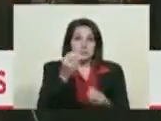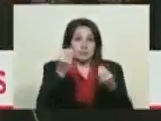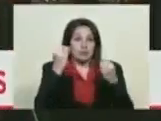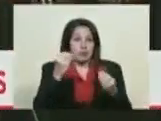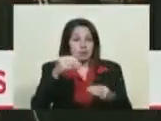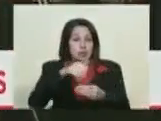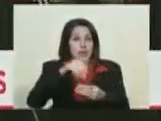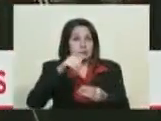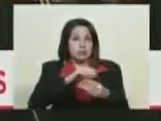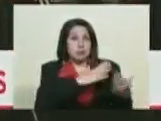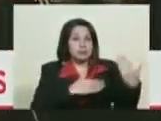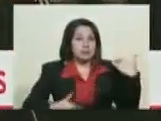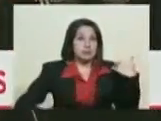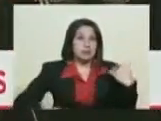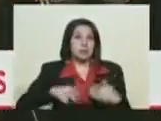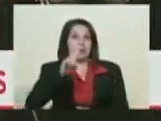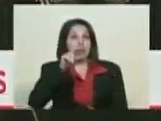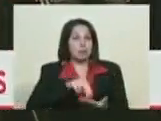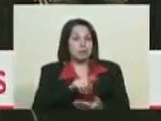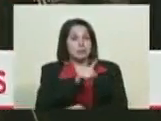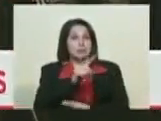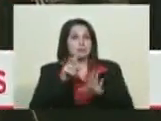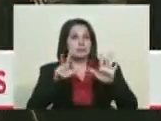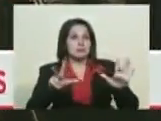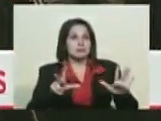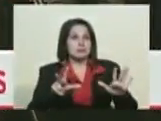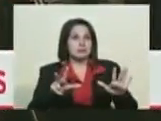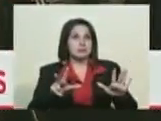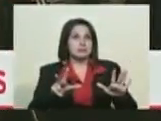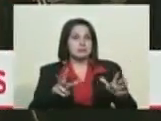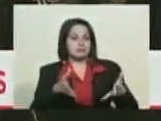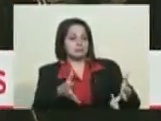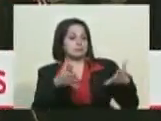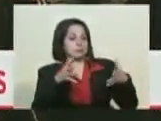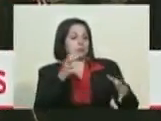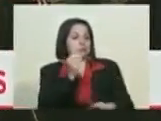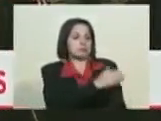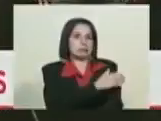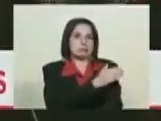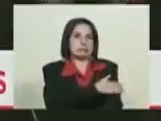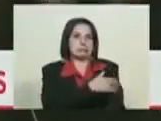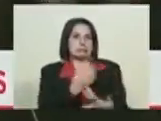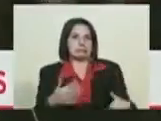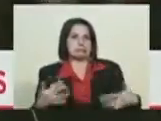presidenciales del 2018 ganara un oligarca?